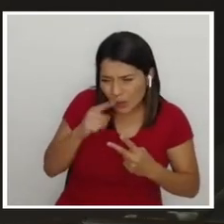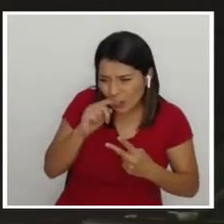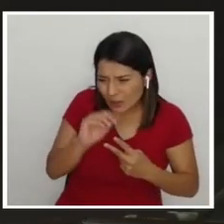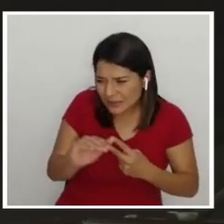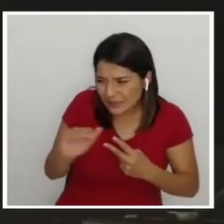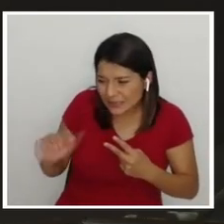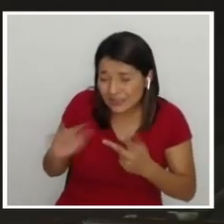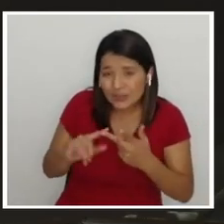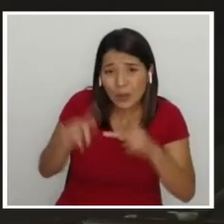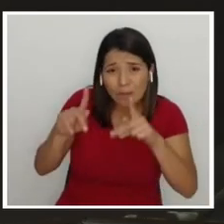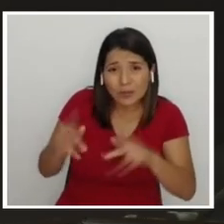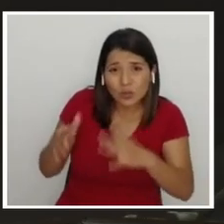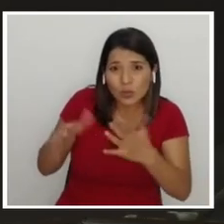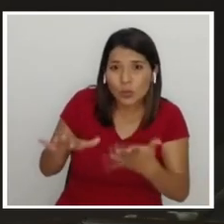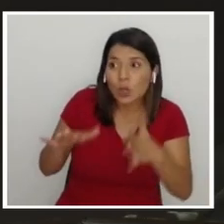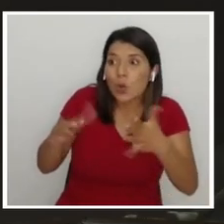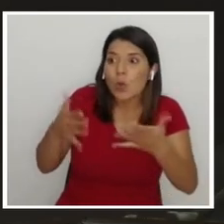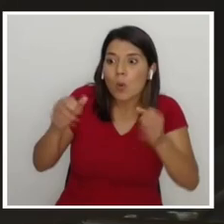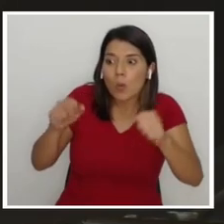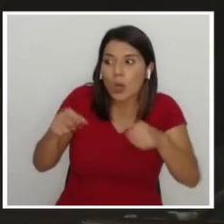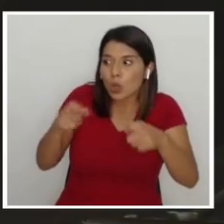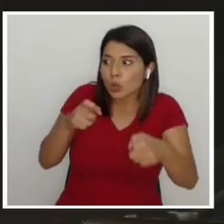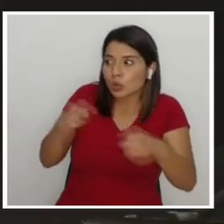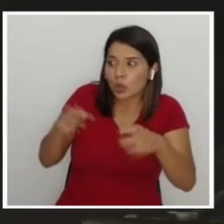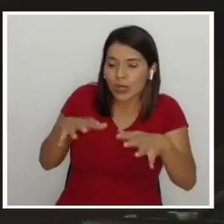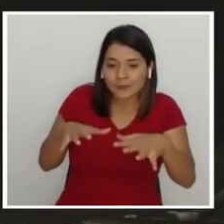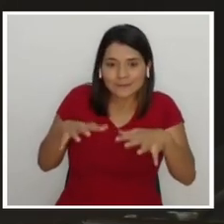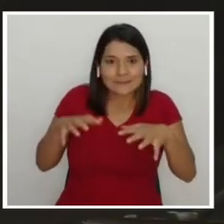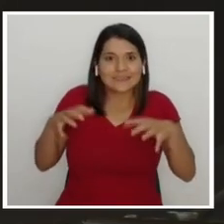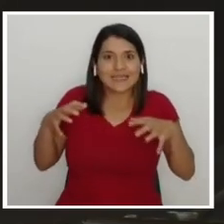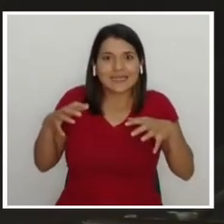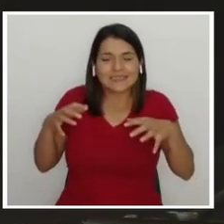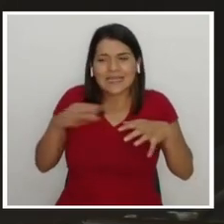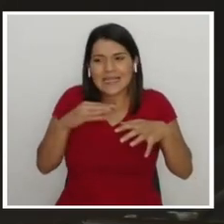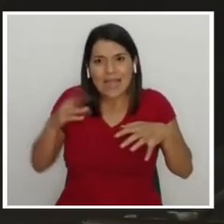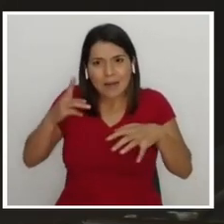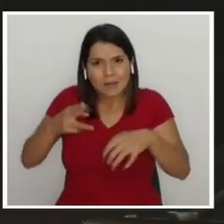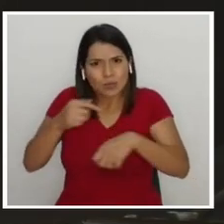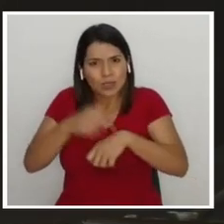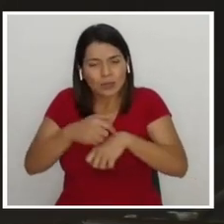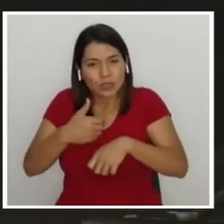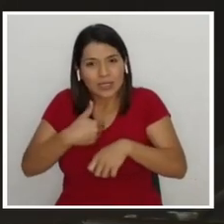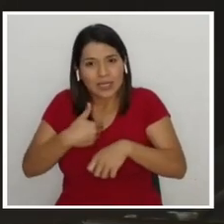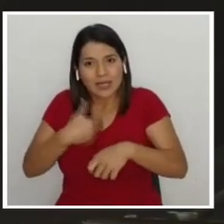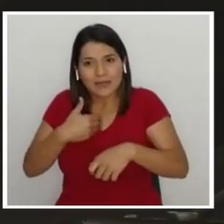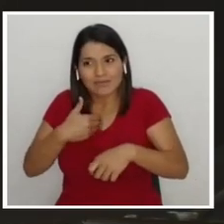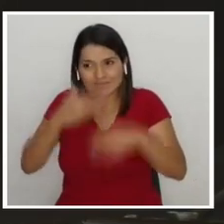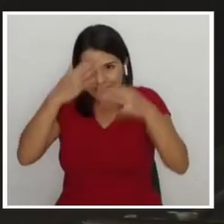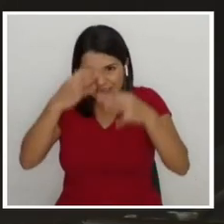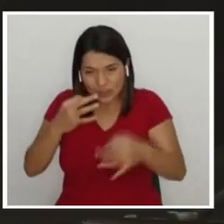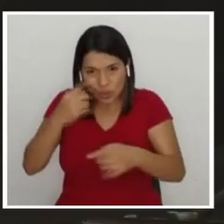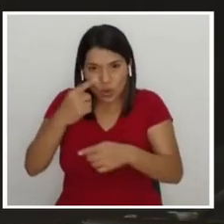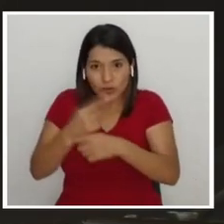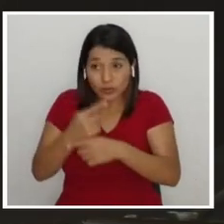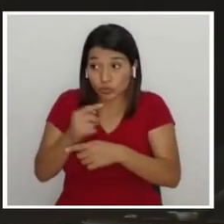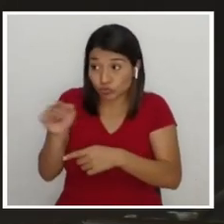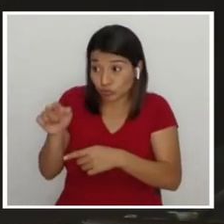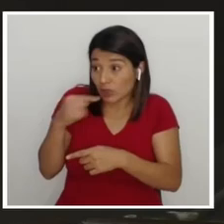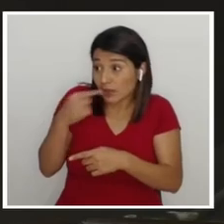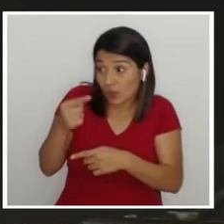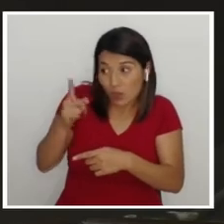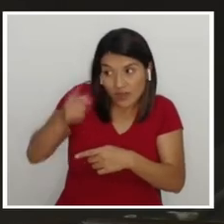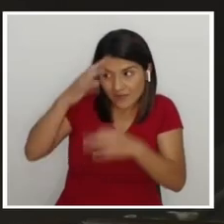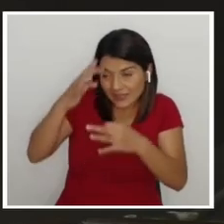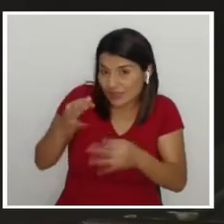tanta tensión y tomar las decisiones adecuadas en ese momento que, como usted ya decía anteriormente, hay que tomar la decisión rápido? No se puede uno detener a